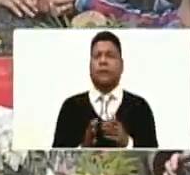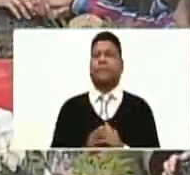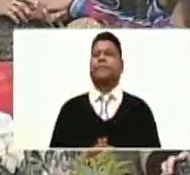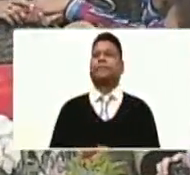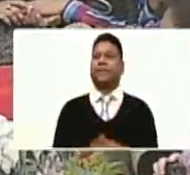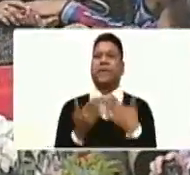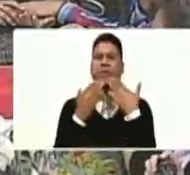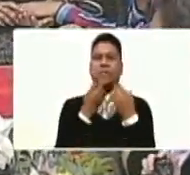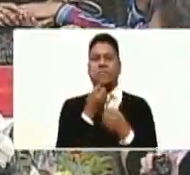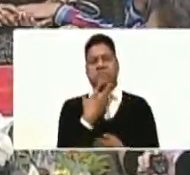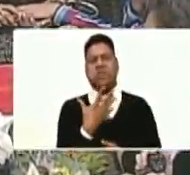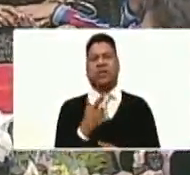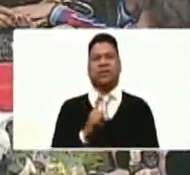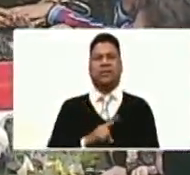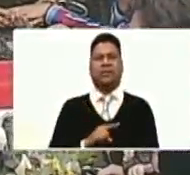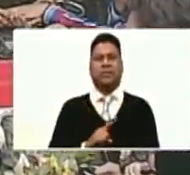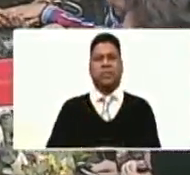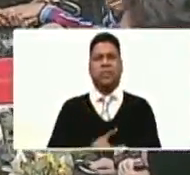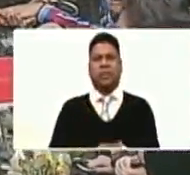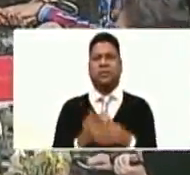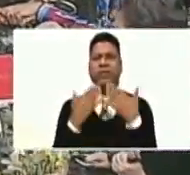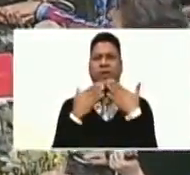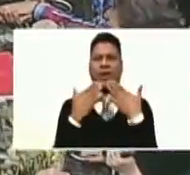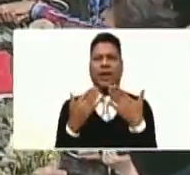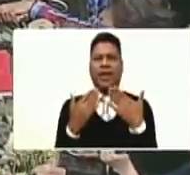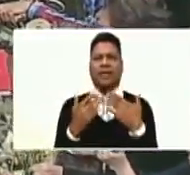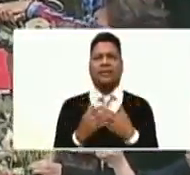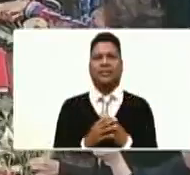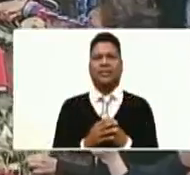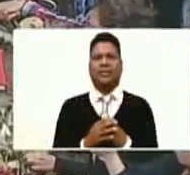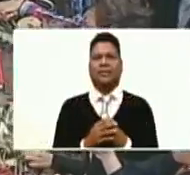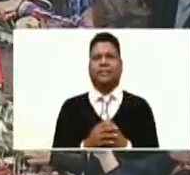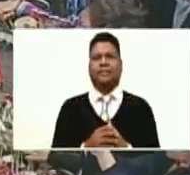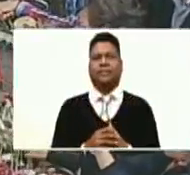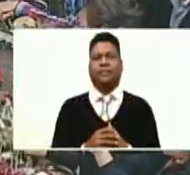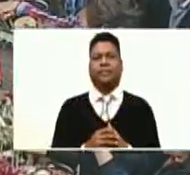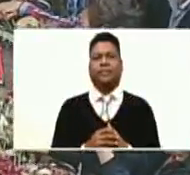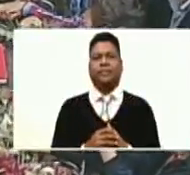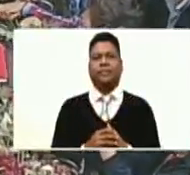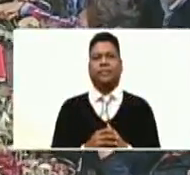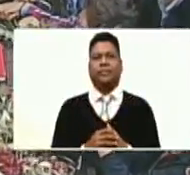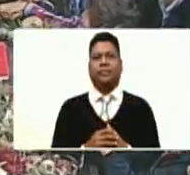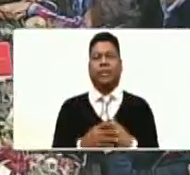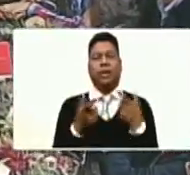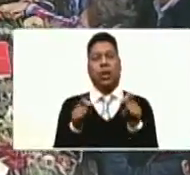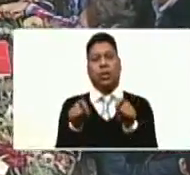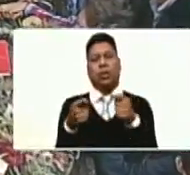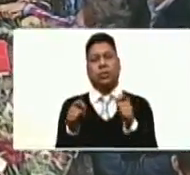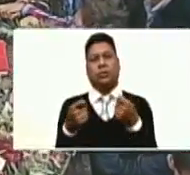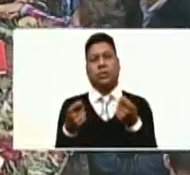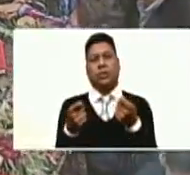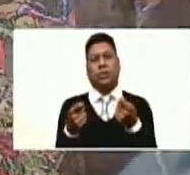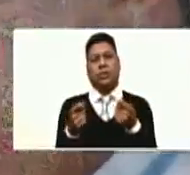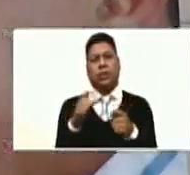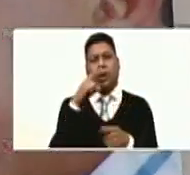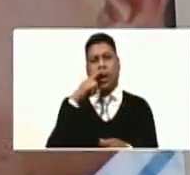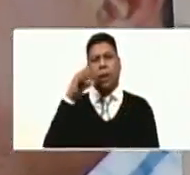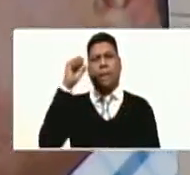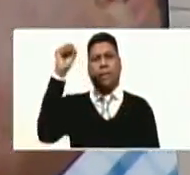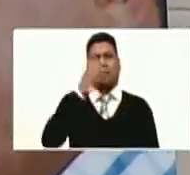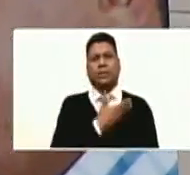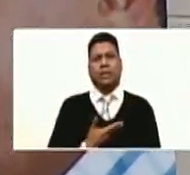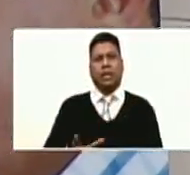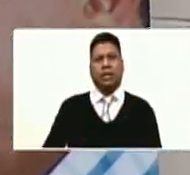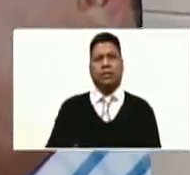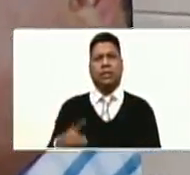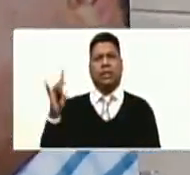damos las gracias a Darío Vivas y para quienes nos están siguiendo por radio, en este momento el presidente Nicolás Maduro, el presidente Evo